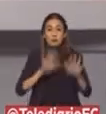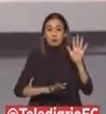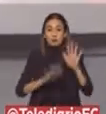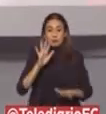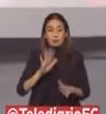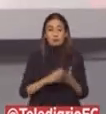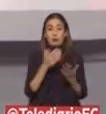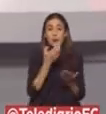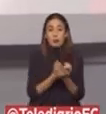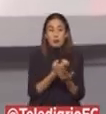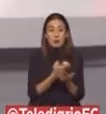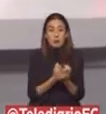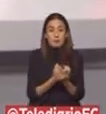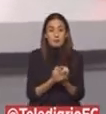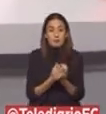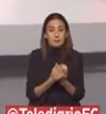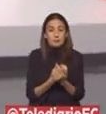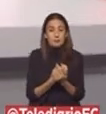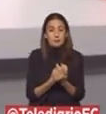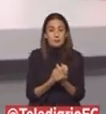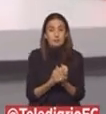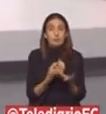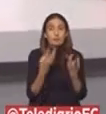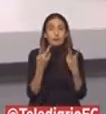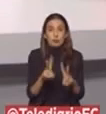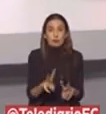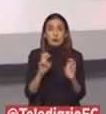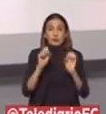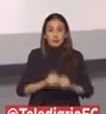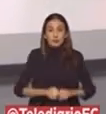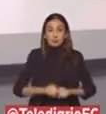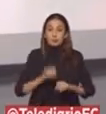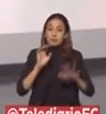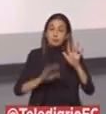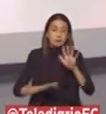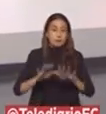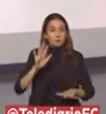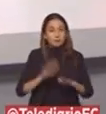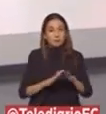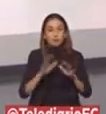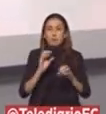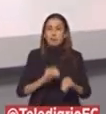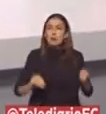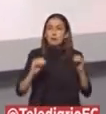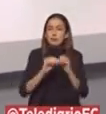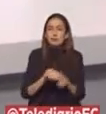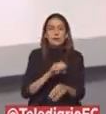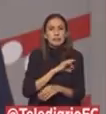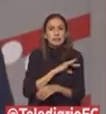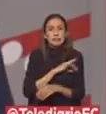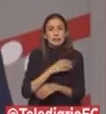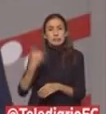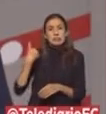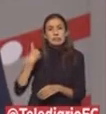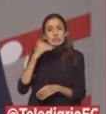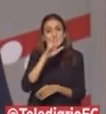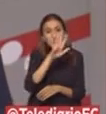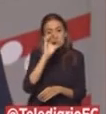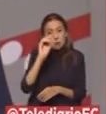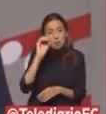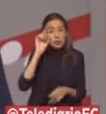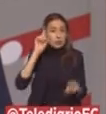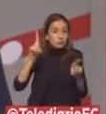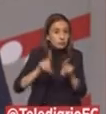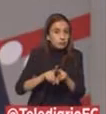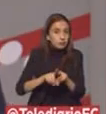la economía y esta apertura hacia el mundo chile tiene más de 50 más de 50 tratados de